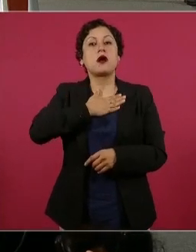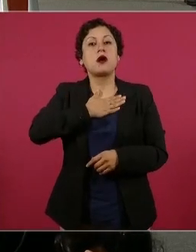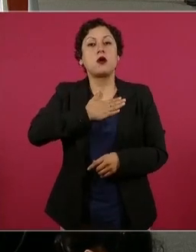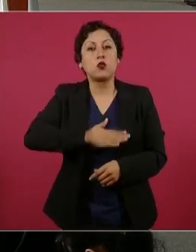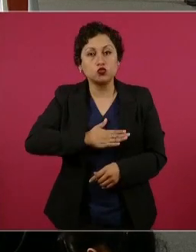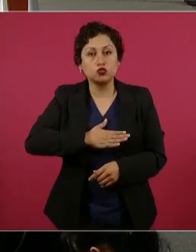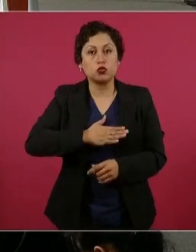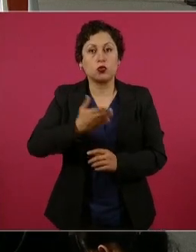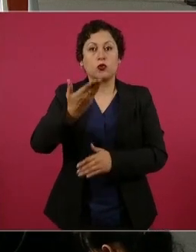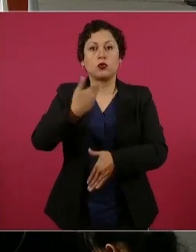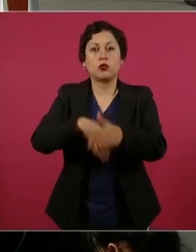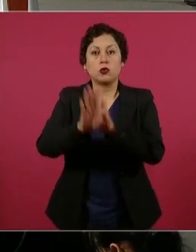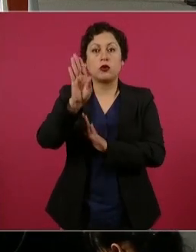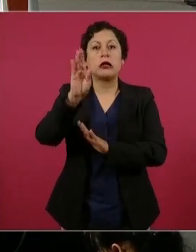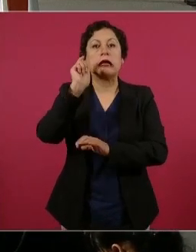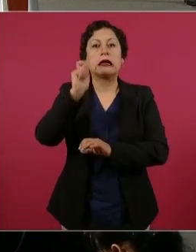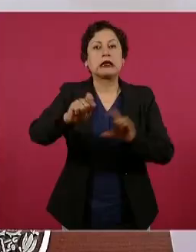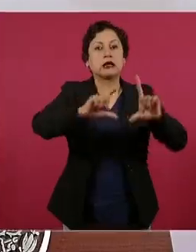parejo,